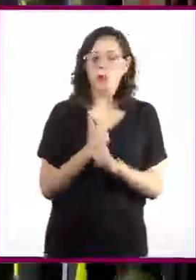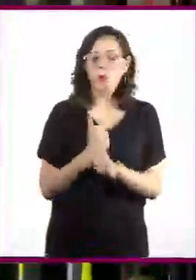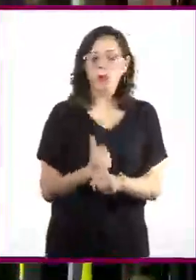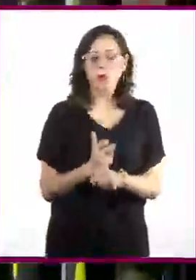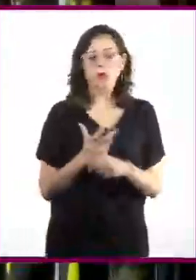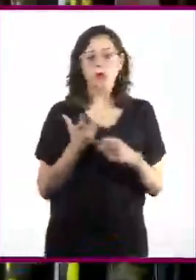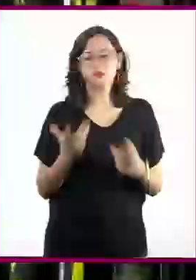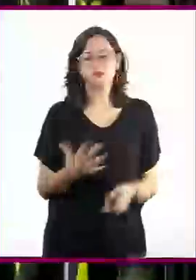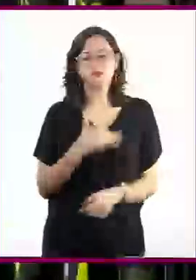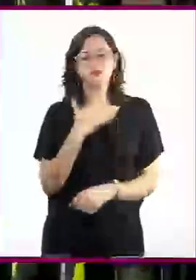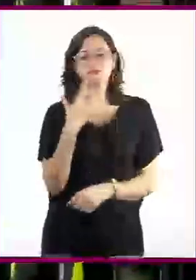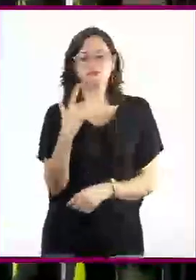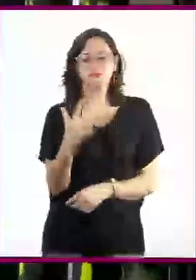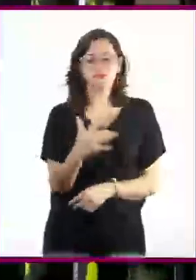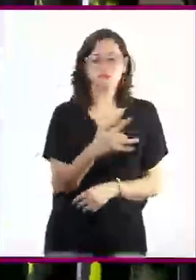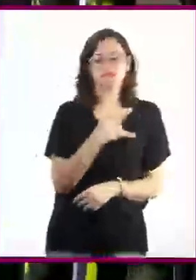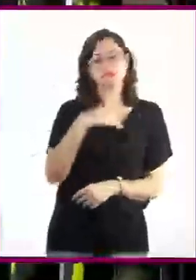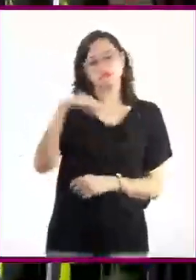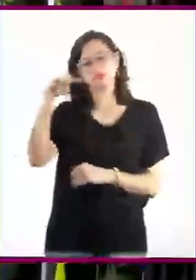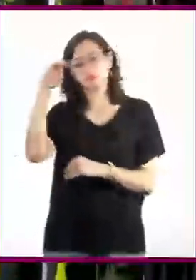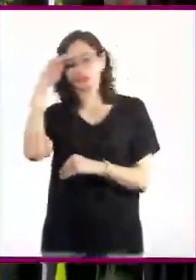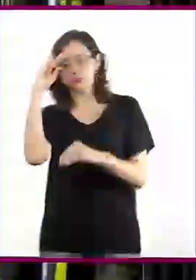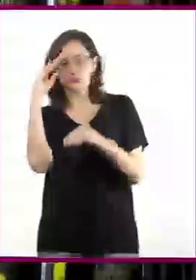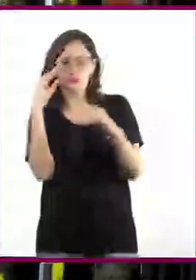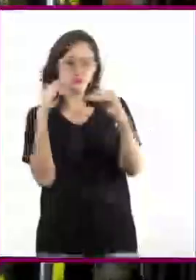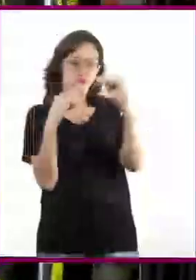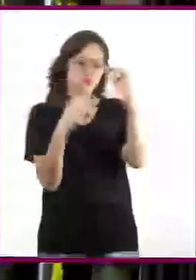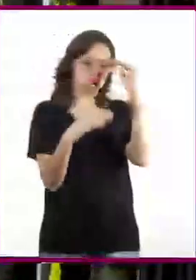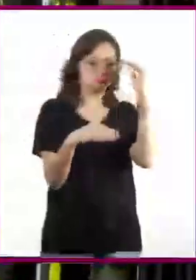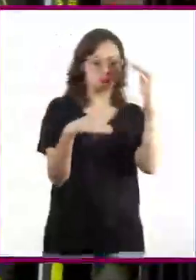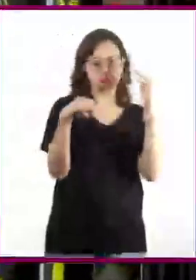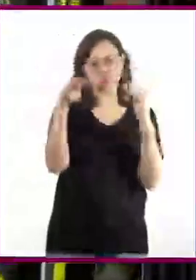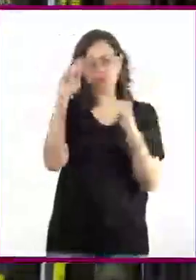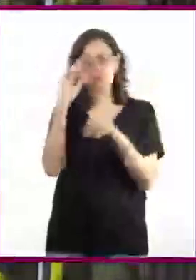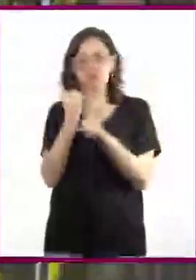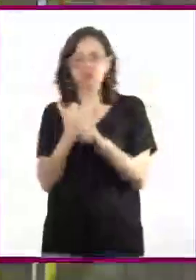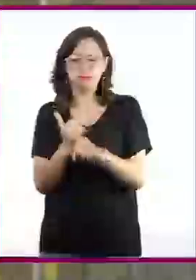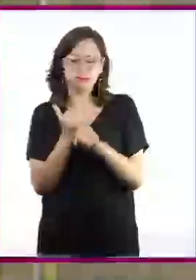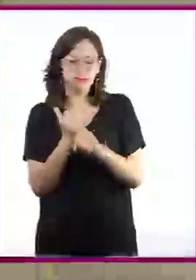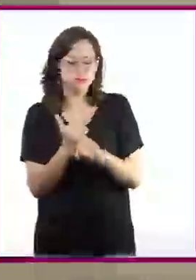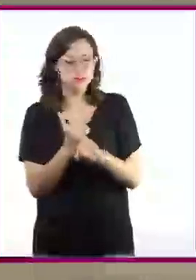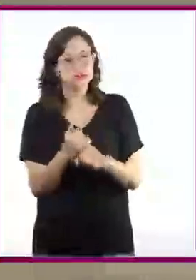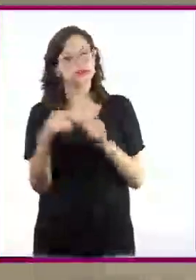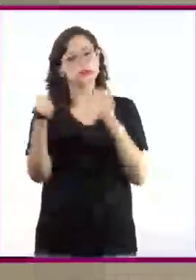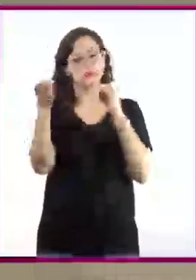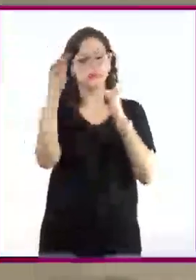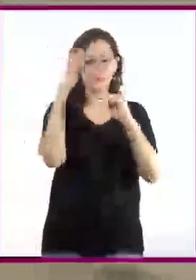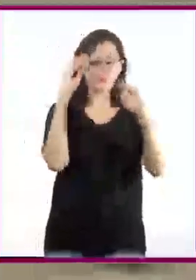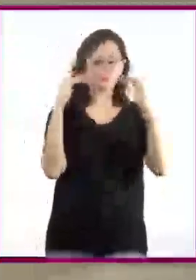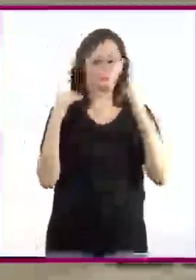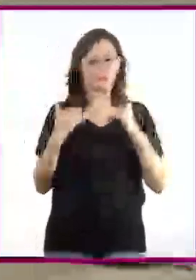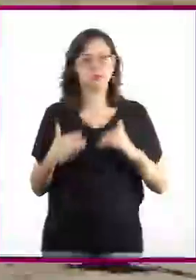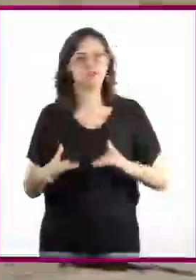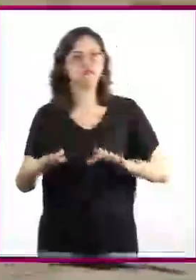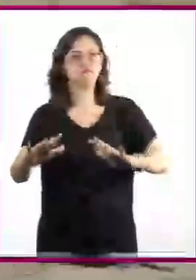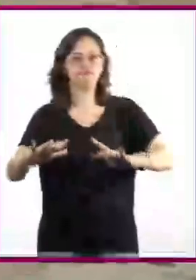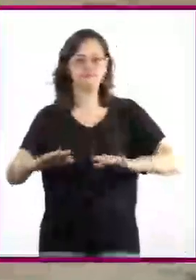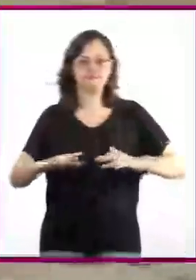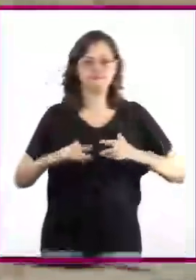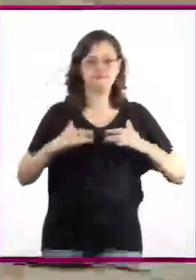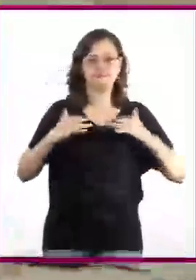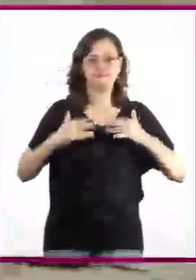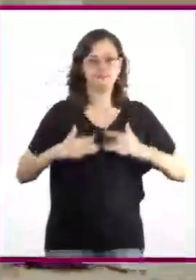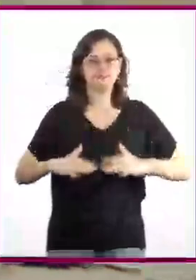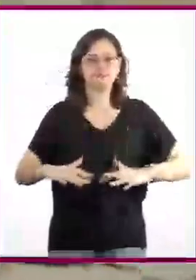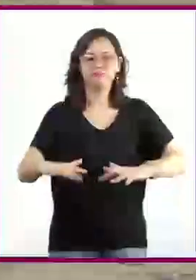cavilaciones estas sienes. Pena que vas, cavilación que vienes, como el mar de la playa a las arenas. Como